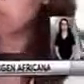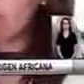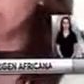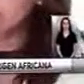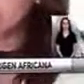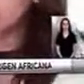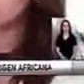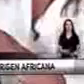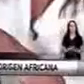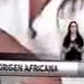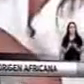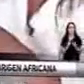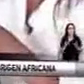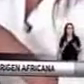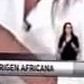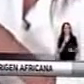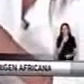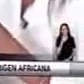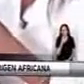Muy bueno.